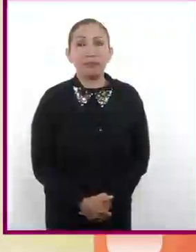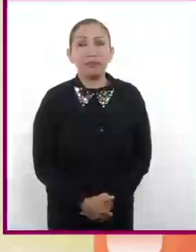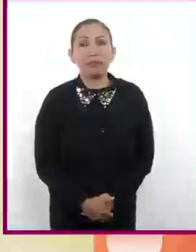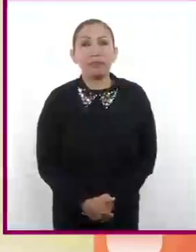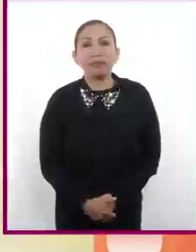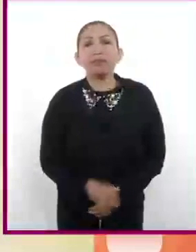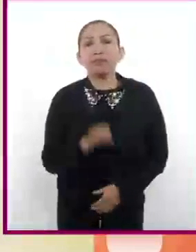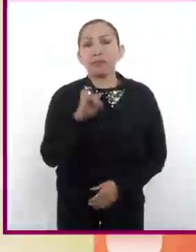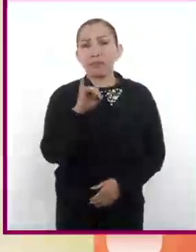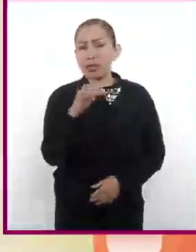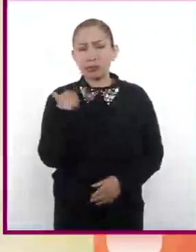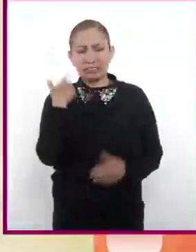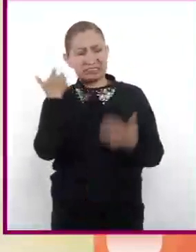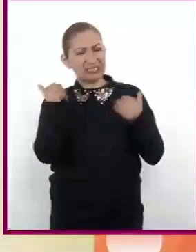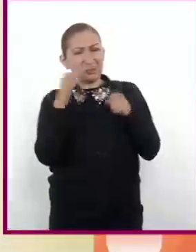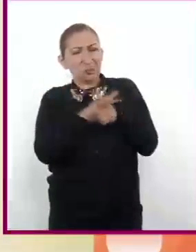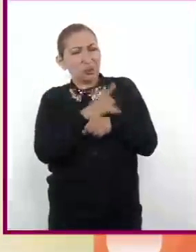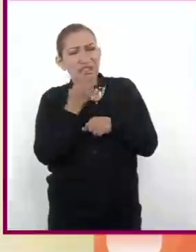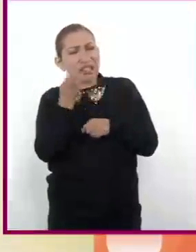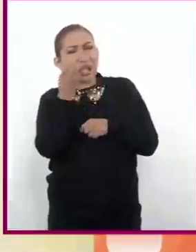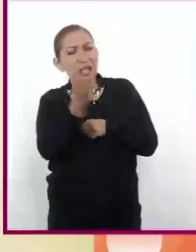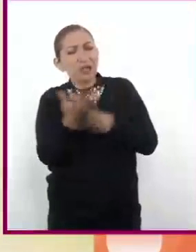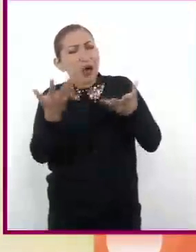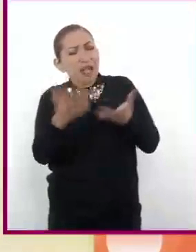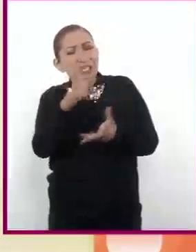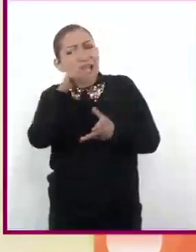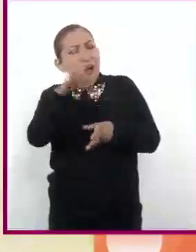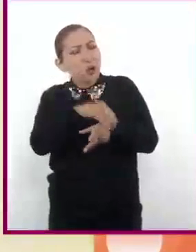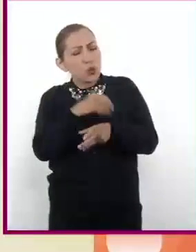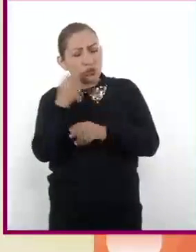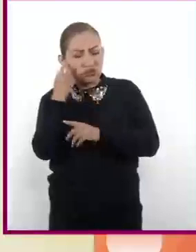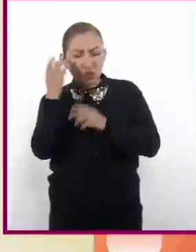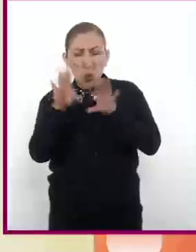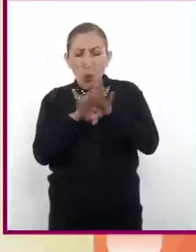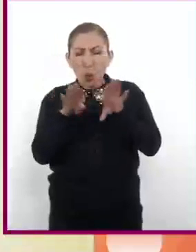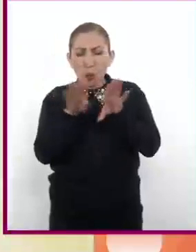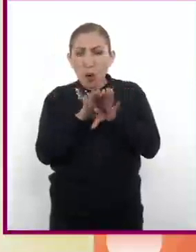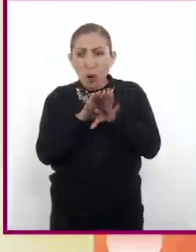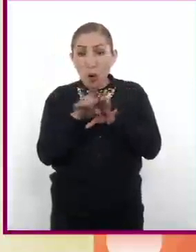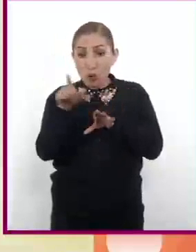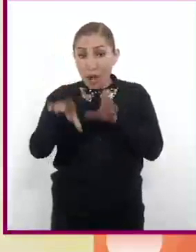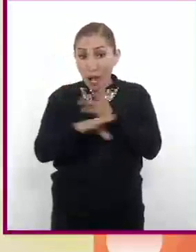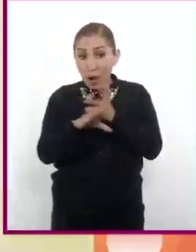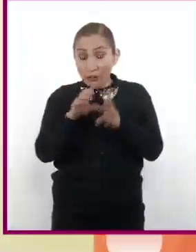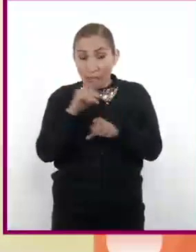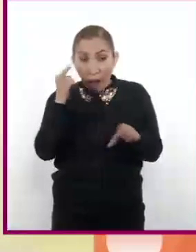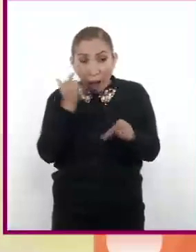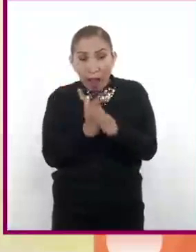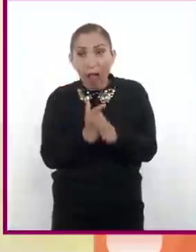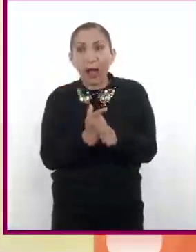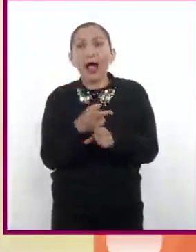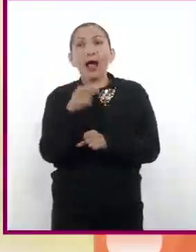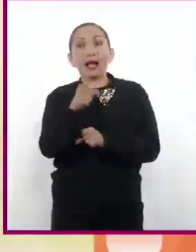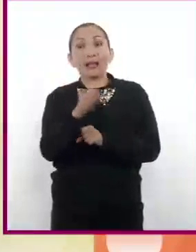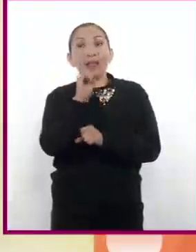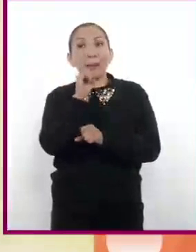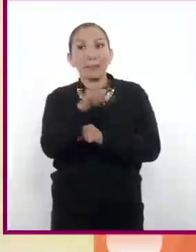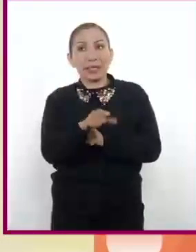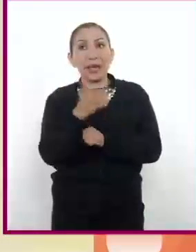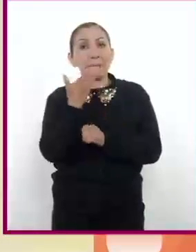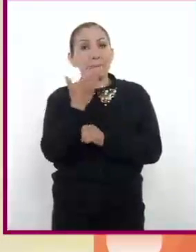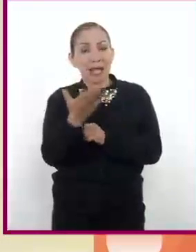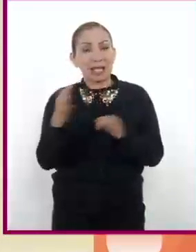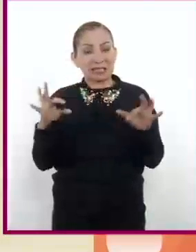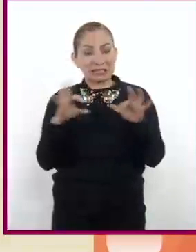A pesar de que no se explicaba la razón por la que se producía la electricidad, un efecto interesante que sí descubrió fue que además de la